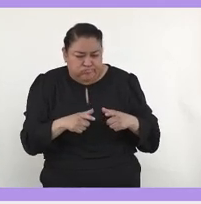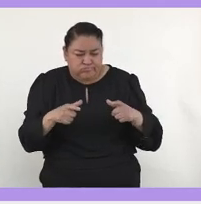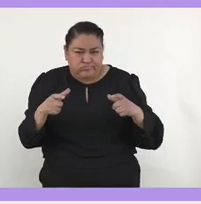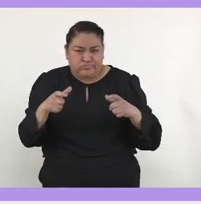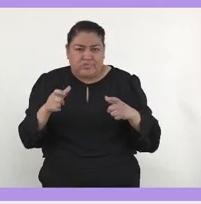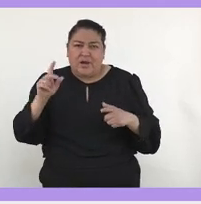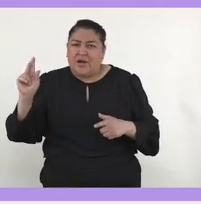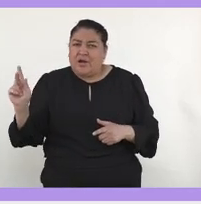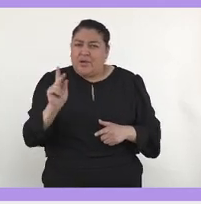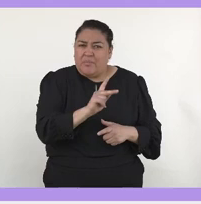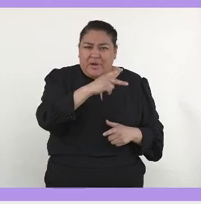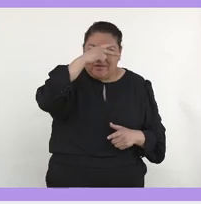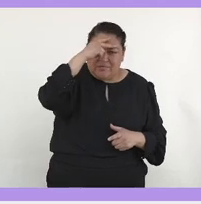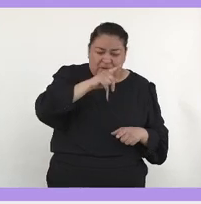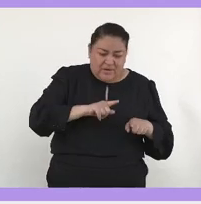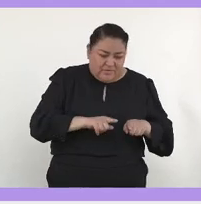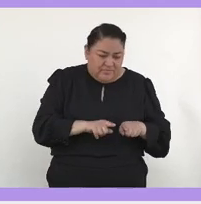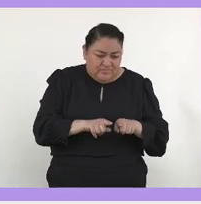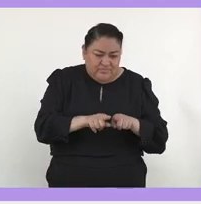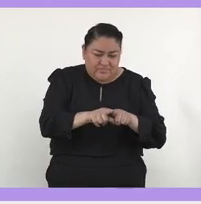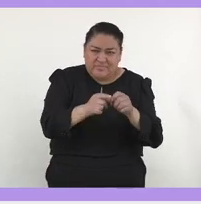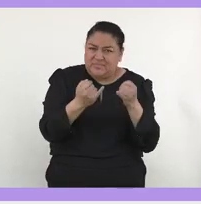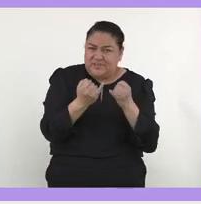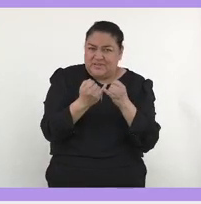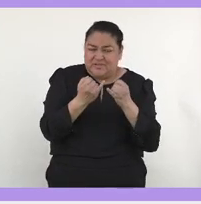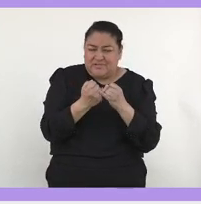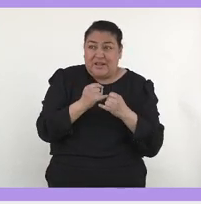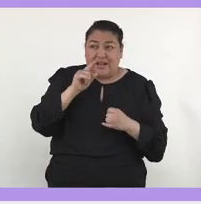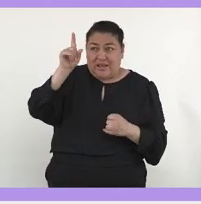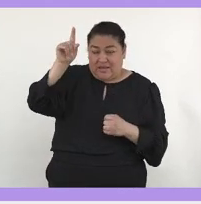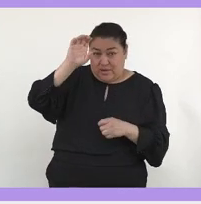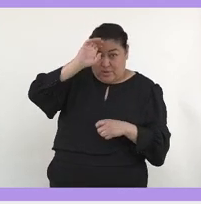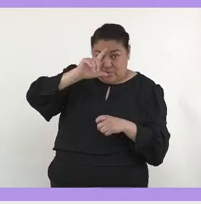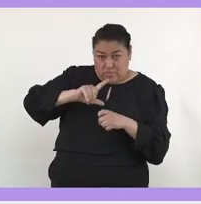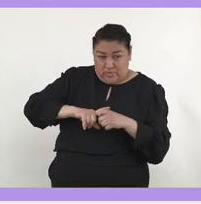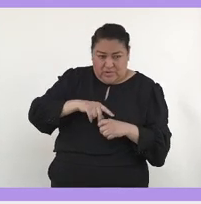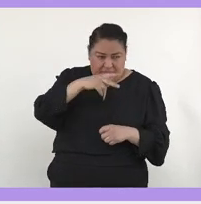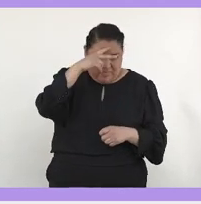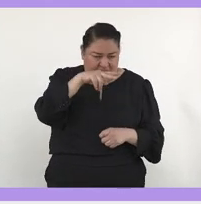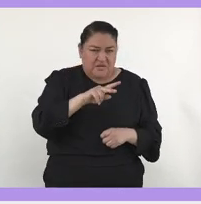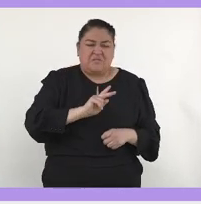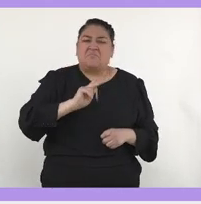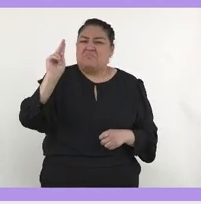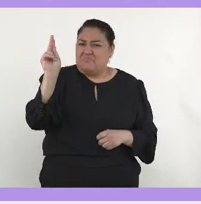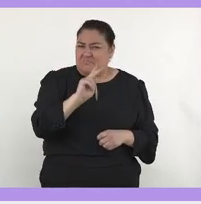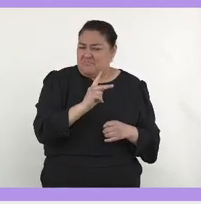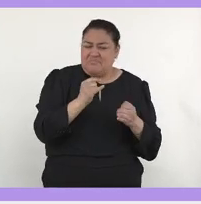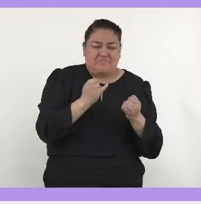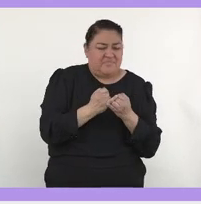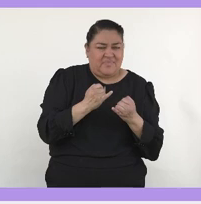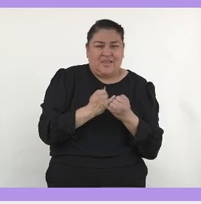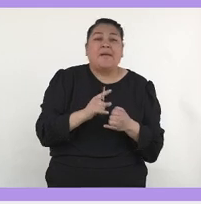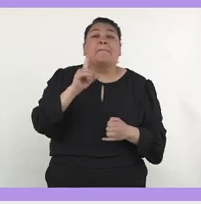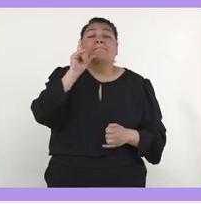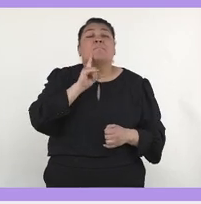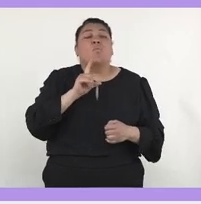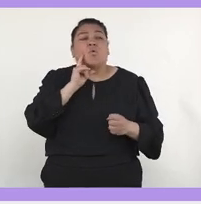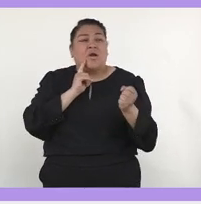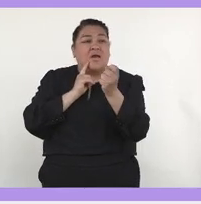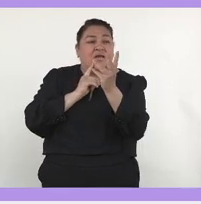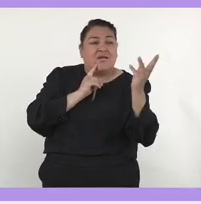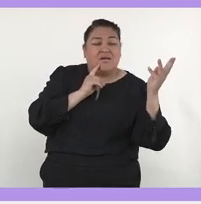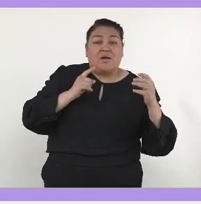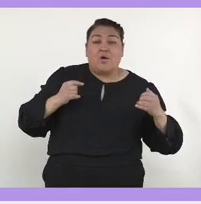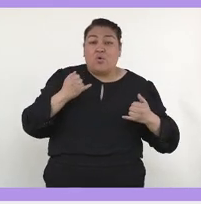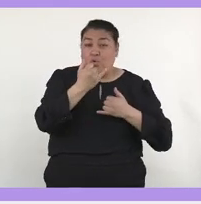son culturas similares las futbolistas también yo creo que les caracterizan unas cualidades o